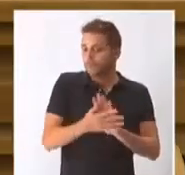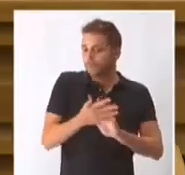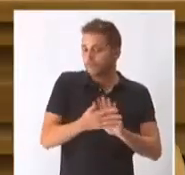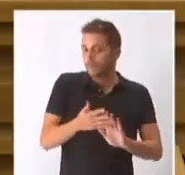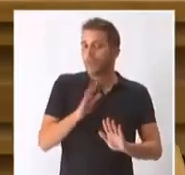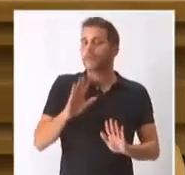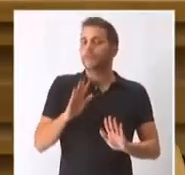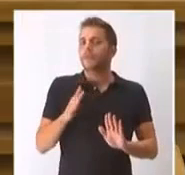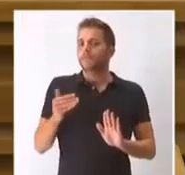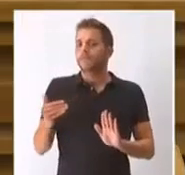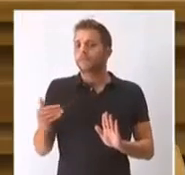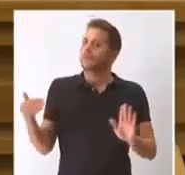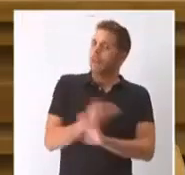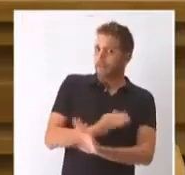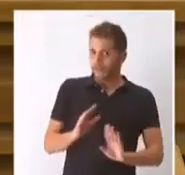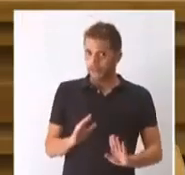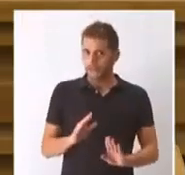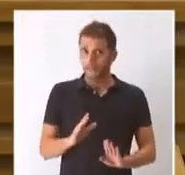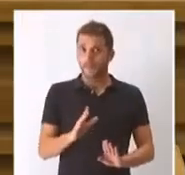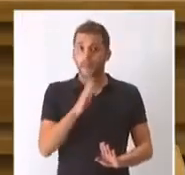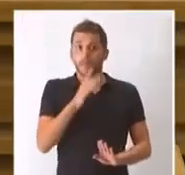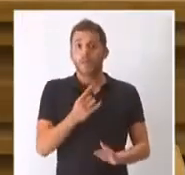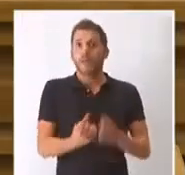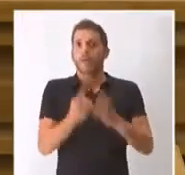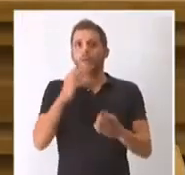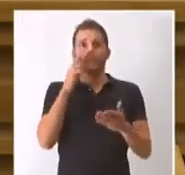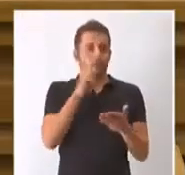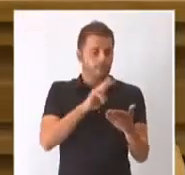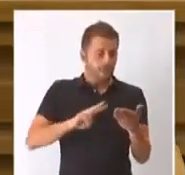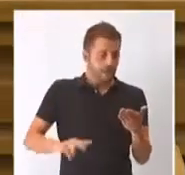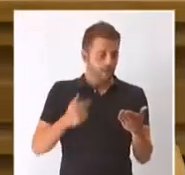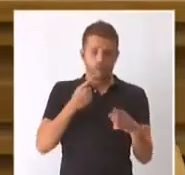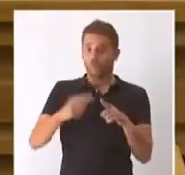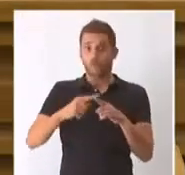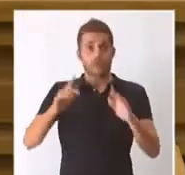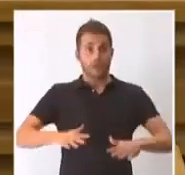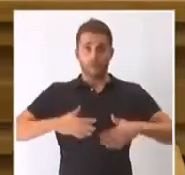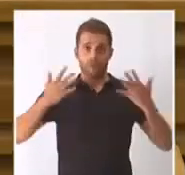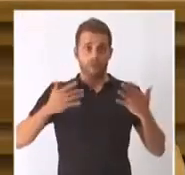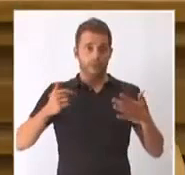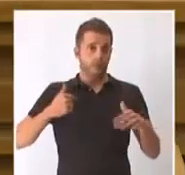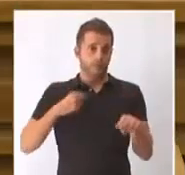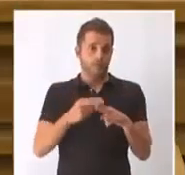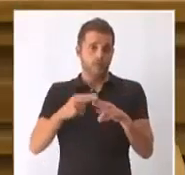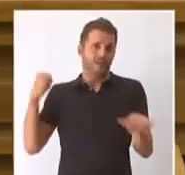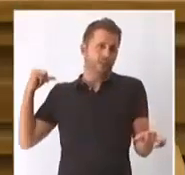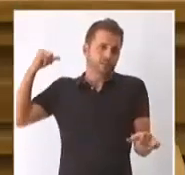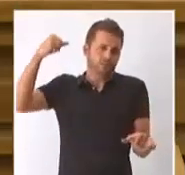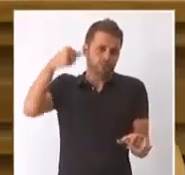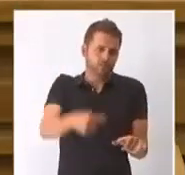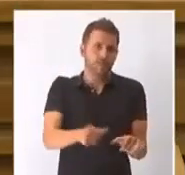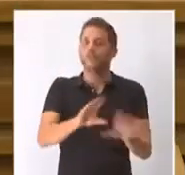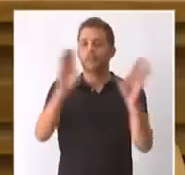anticipo porque realmente uno de vez en cuando le cosas que no dejan de sorprendernos miren que llevamos tiempo en la política en